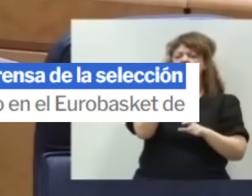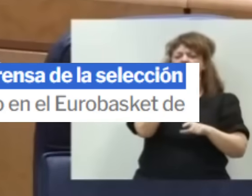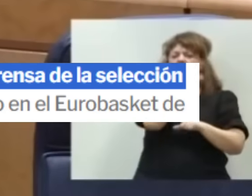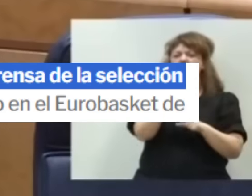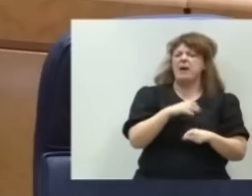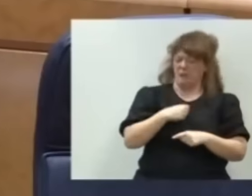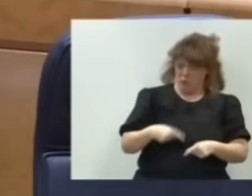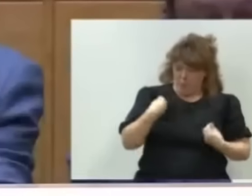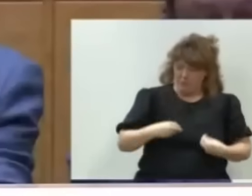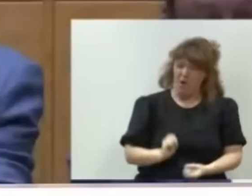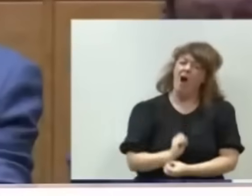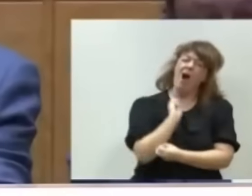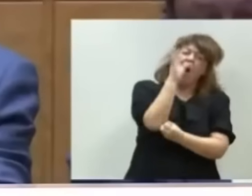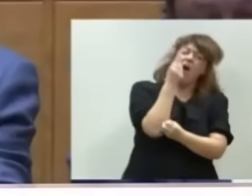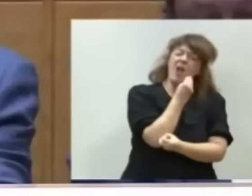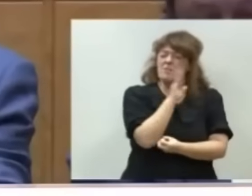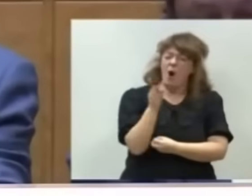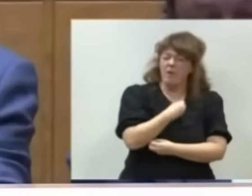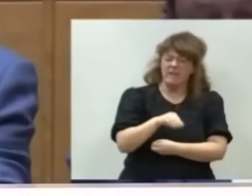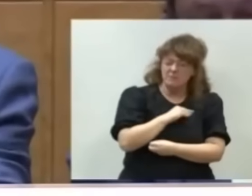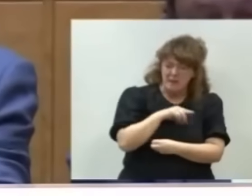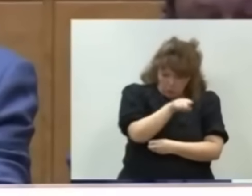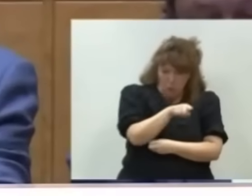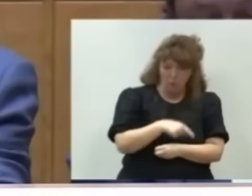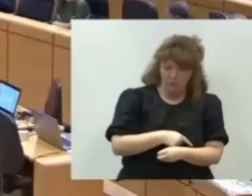triples mejor que nadie en España?